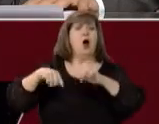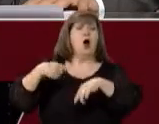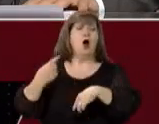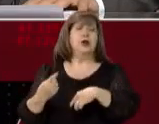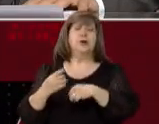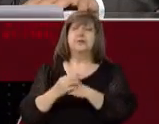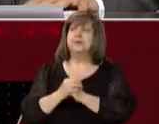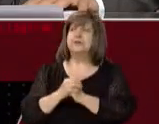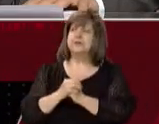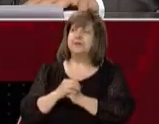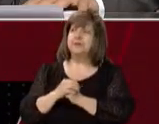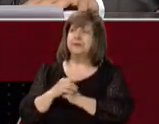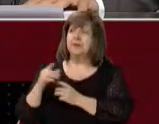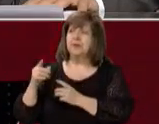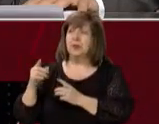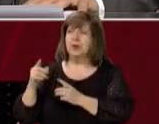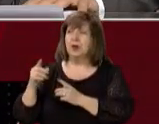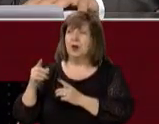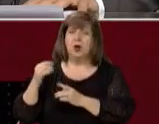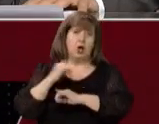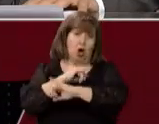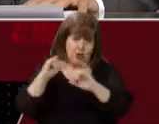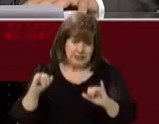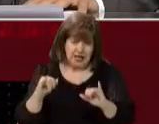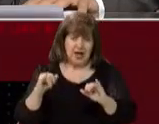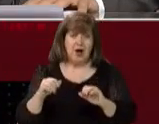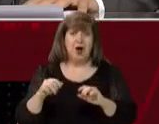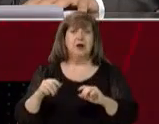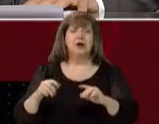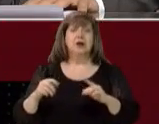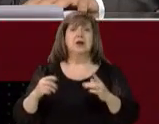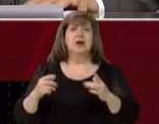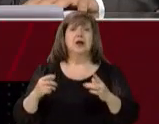más severas es, digamos, que los ambientes estén libres de humo.